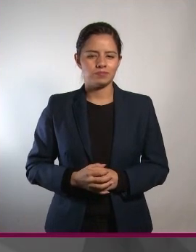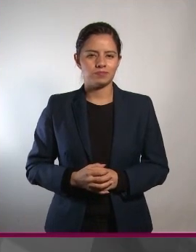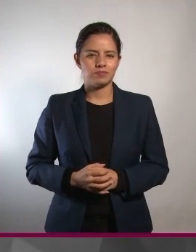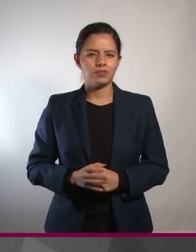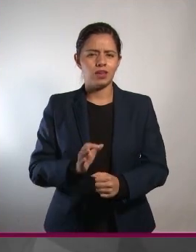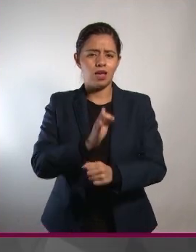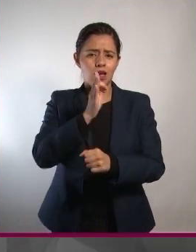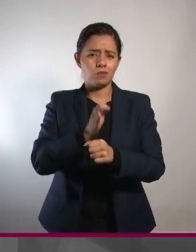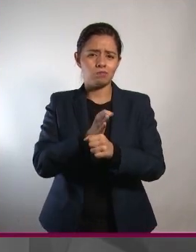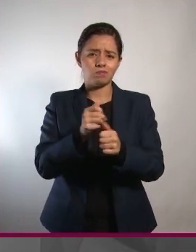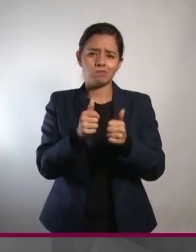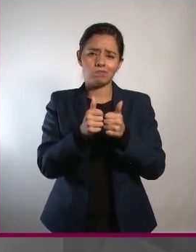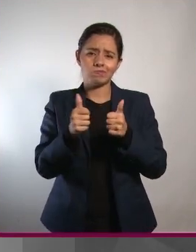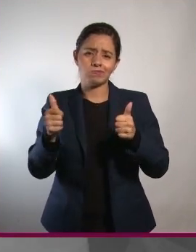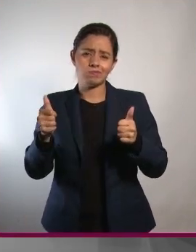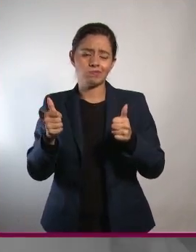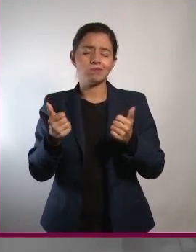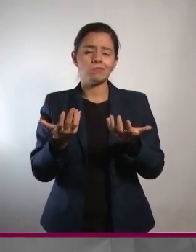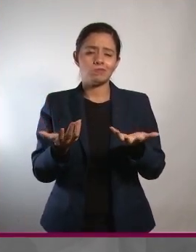estos tiempos de aislamiento?